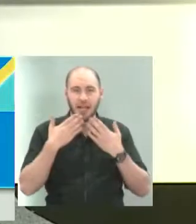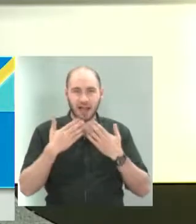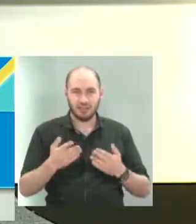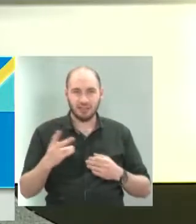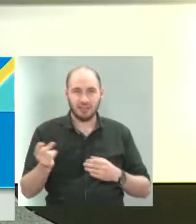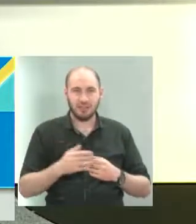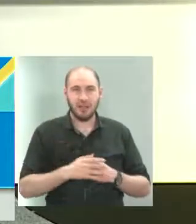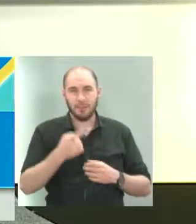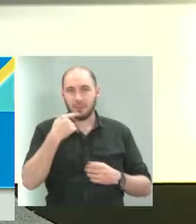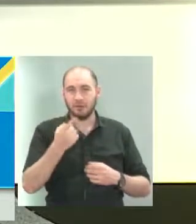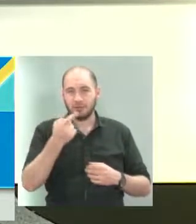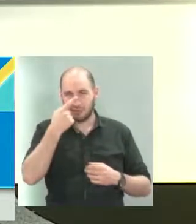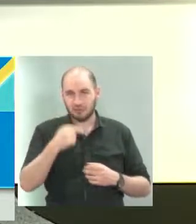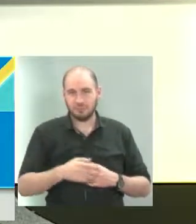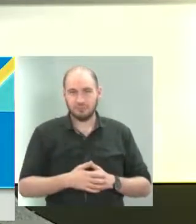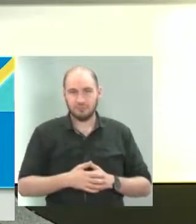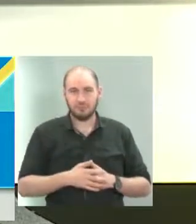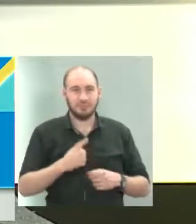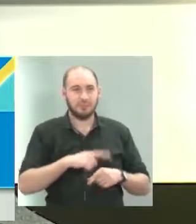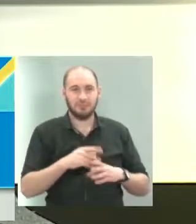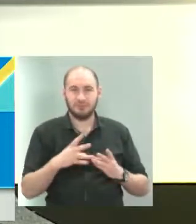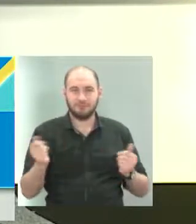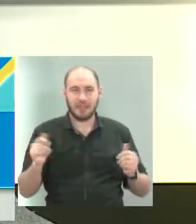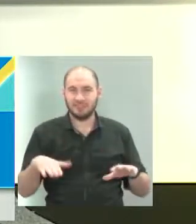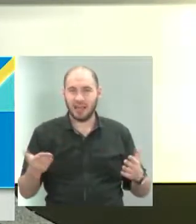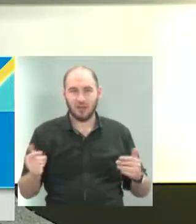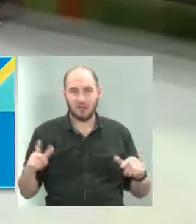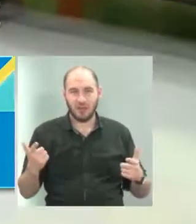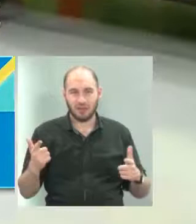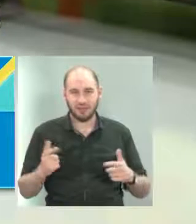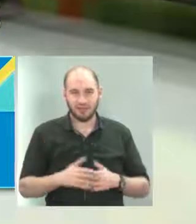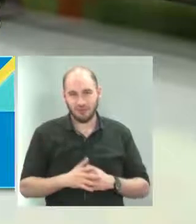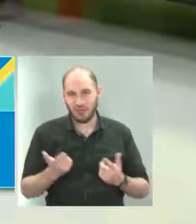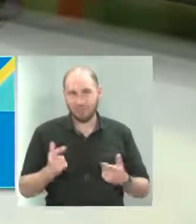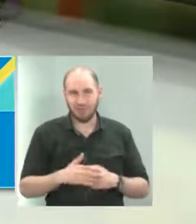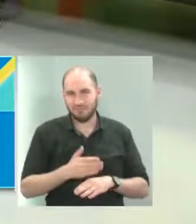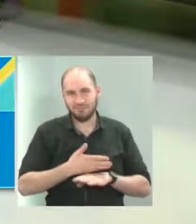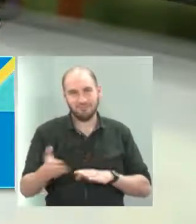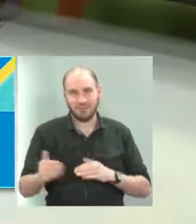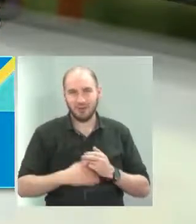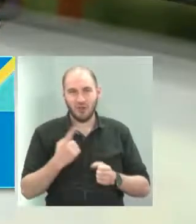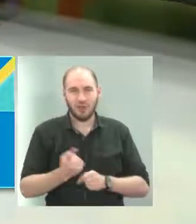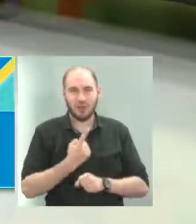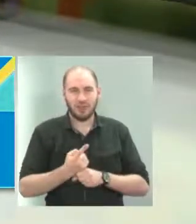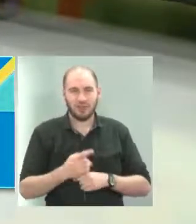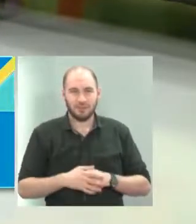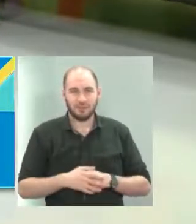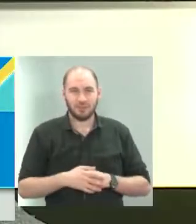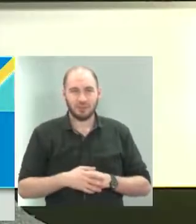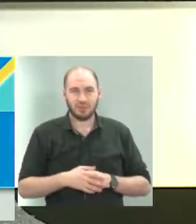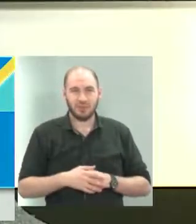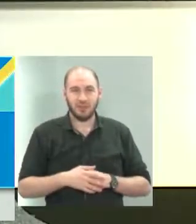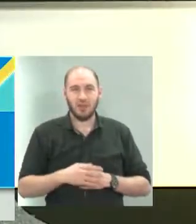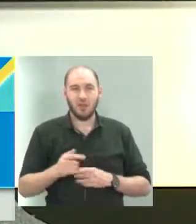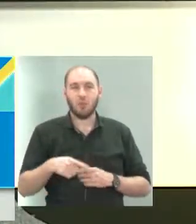gracias. Federico, una última pregunta. Si nos hemos quedado sin tiempo. O sea, no hay asado. No hay asado. No podemos extender para nada más. ¿Cuándo se vuelve